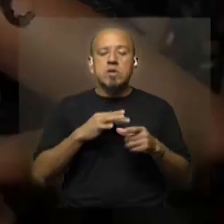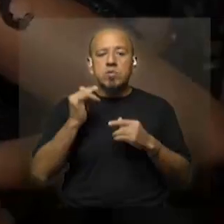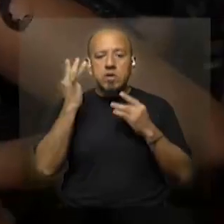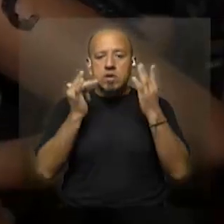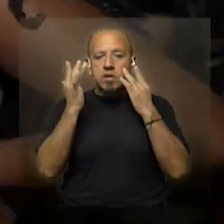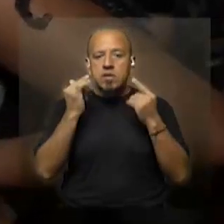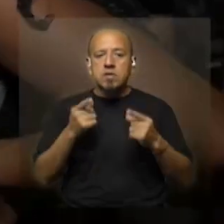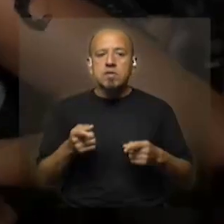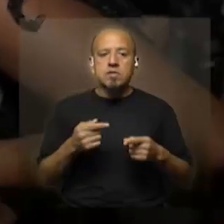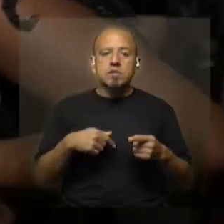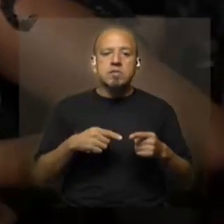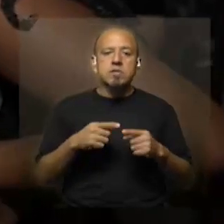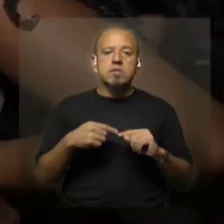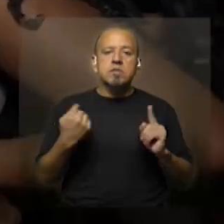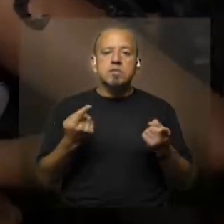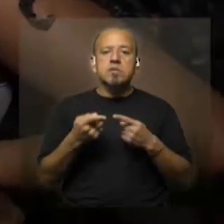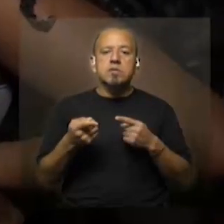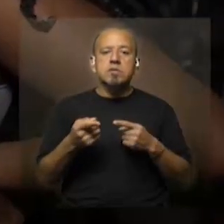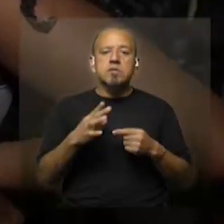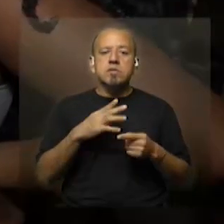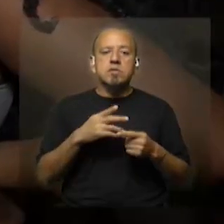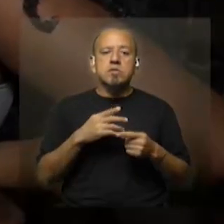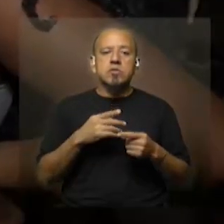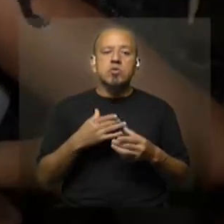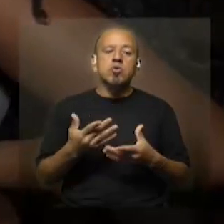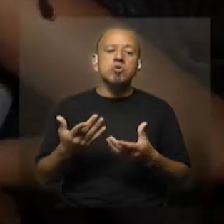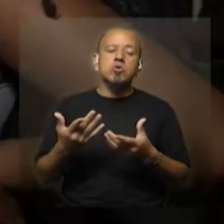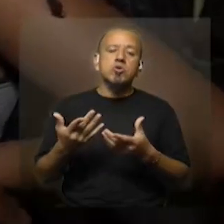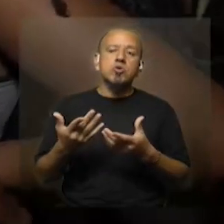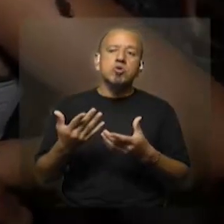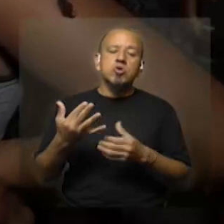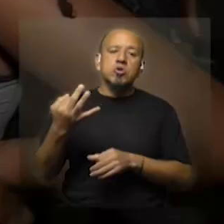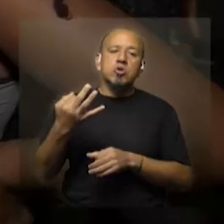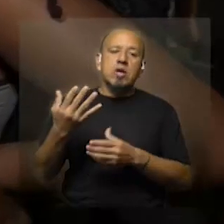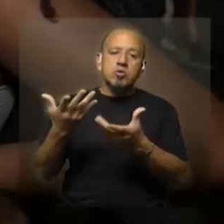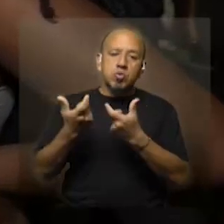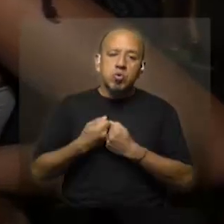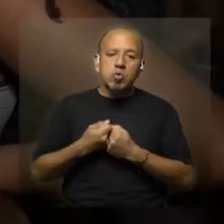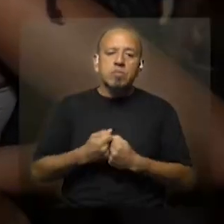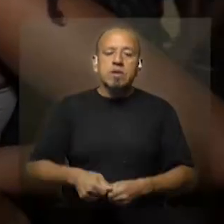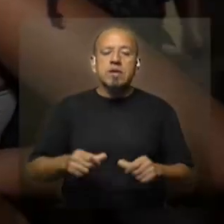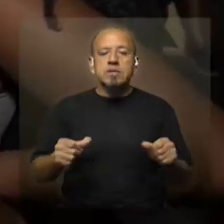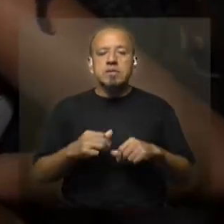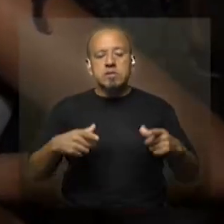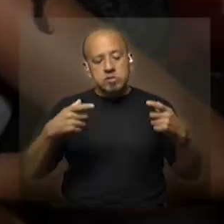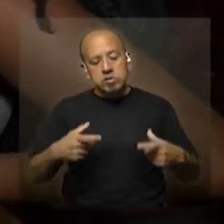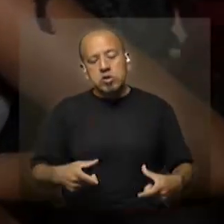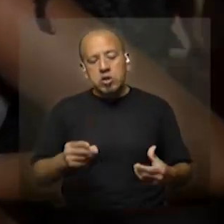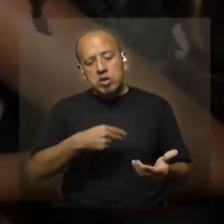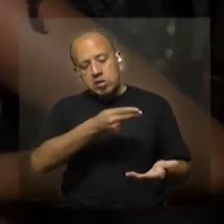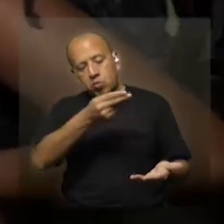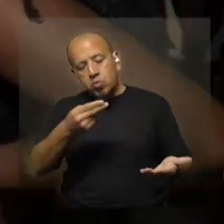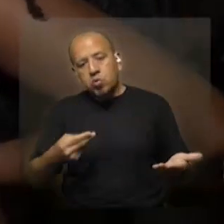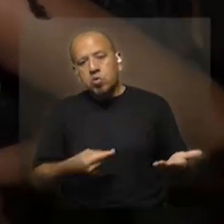también, Richard, que es un artista. Nos ayudó también con el diseño de los tambores. Yo me junté con él, hablamos con Andreina también para coordinar todo